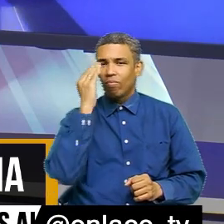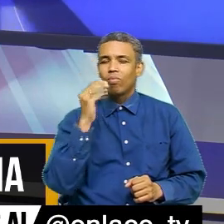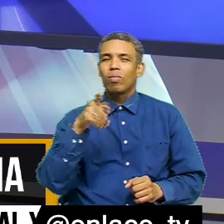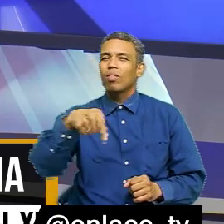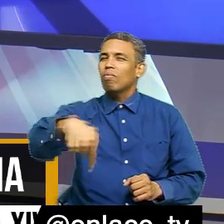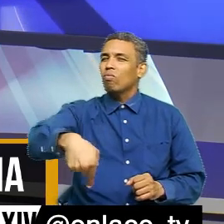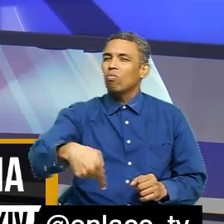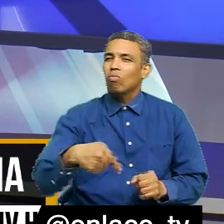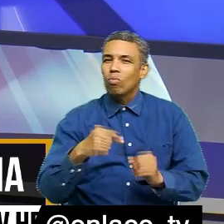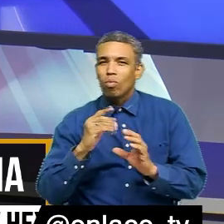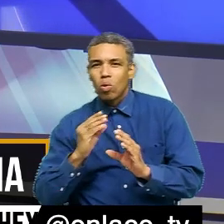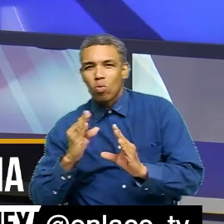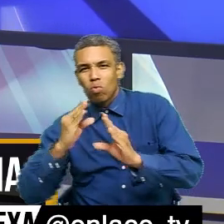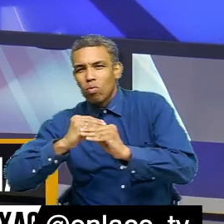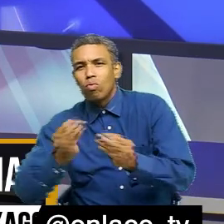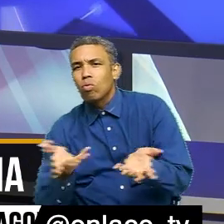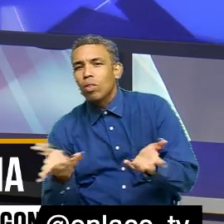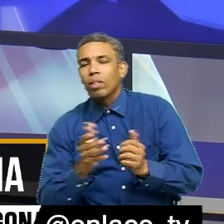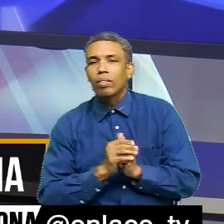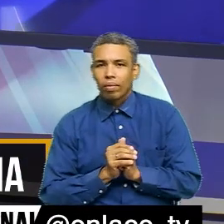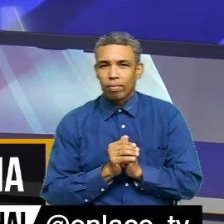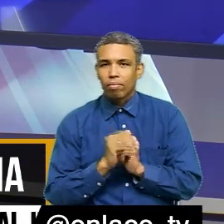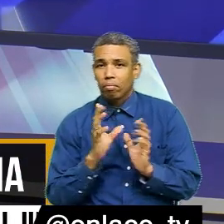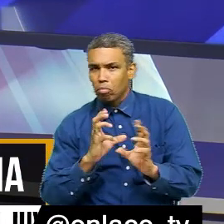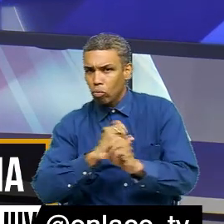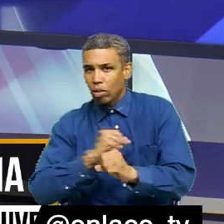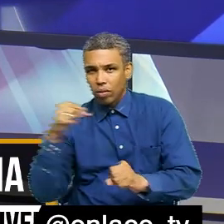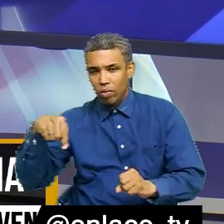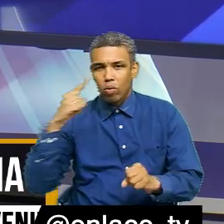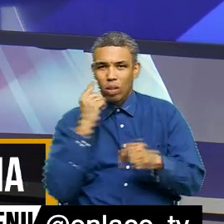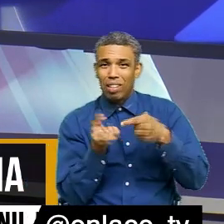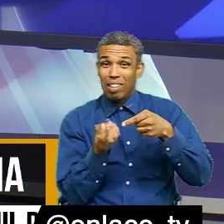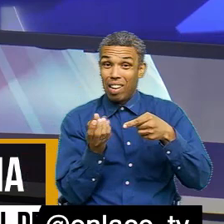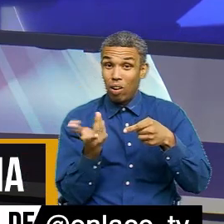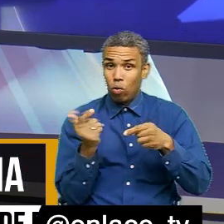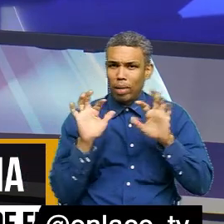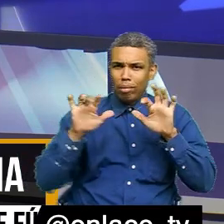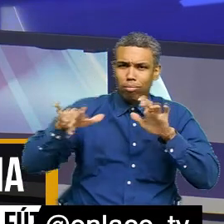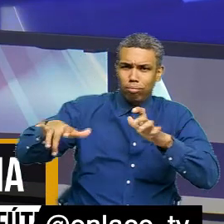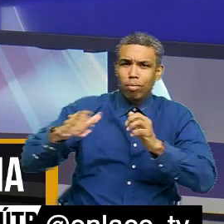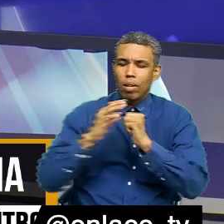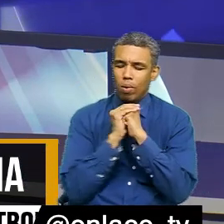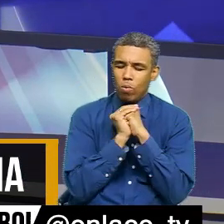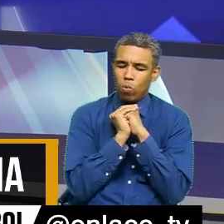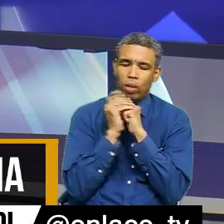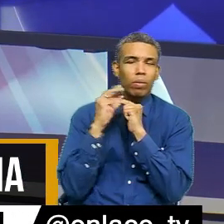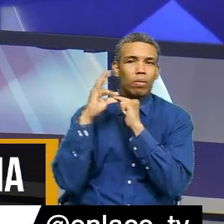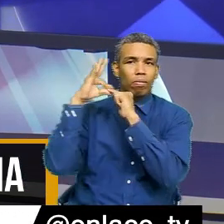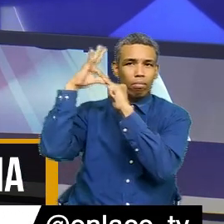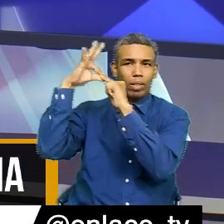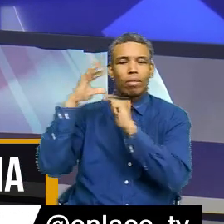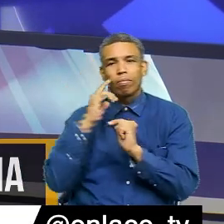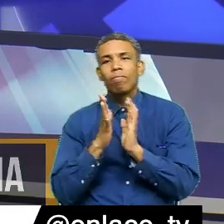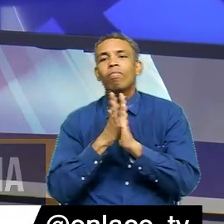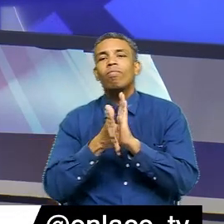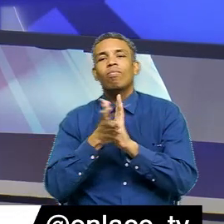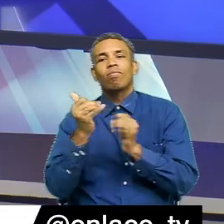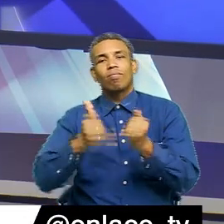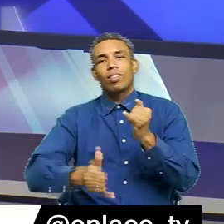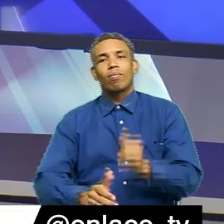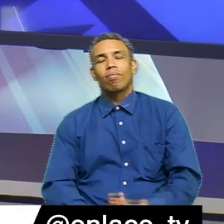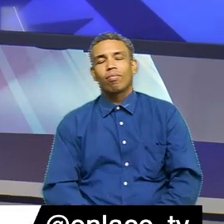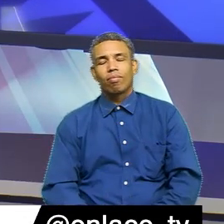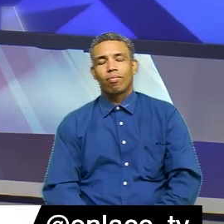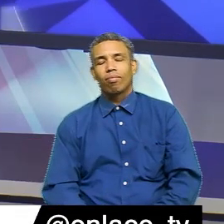es la Normal Superior Cristo Rey para ser parte de esta especial vigilia para las familias de nuestra ciudad. Esta ha sido la información más importante